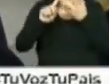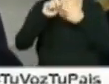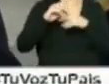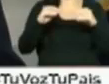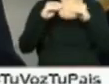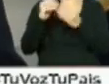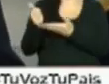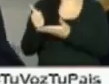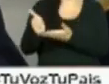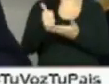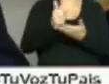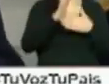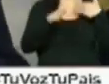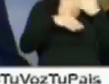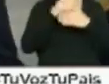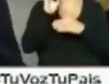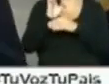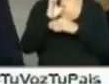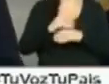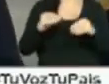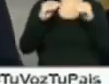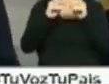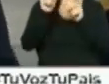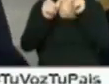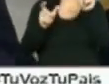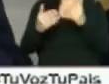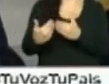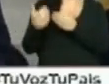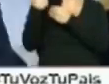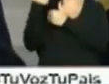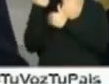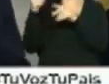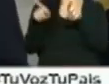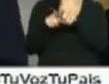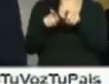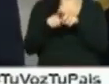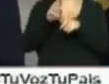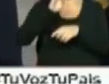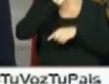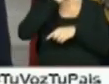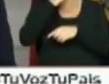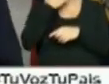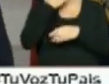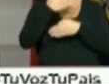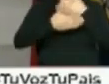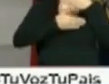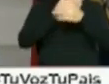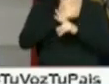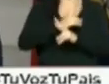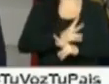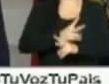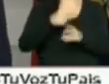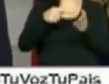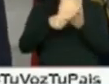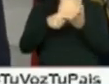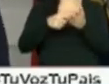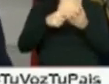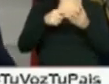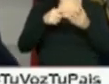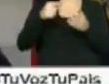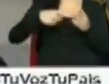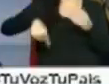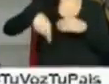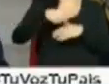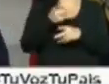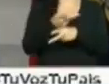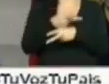sea beneficioso para el Ecuador, beneficioso para las partes, pero como nos corresponde, siempre precautelando las cadenas productivas